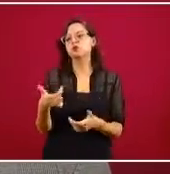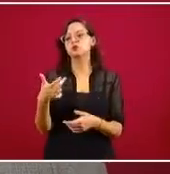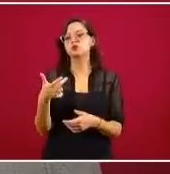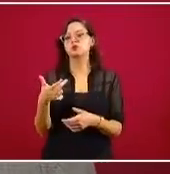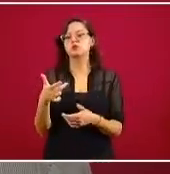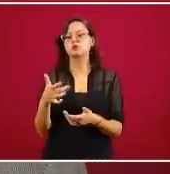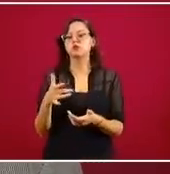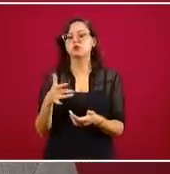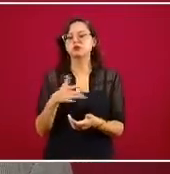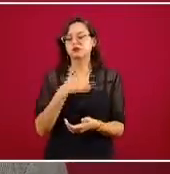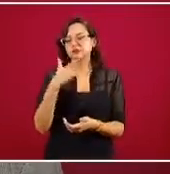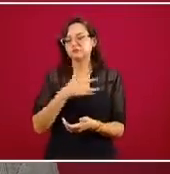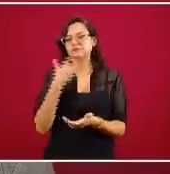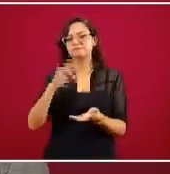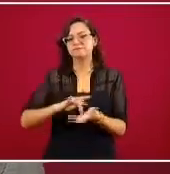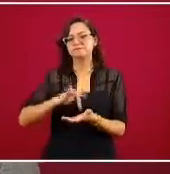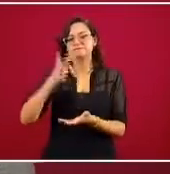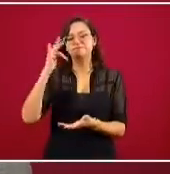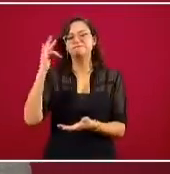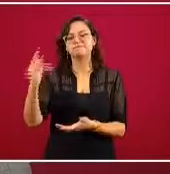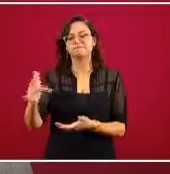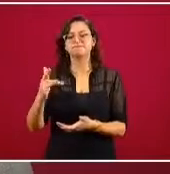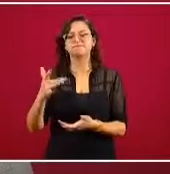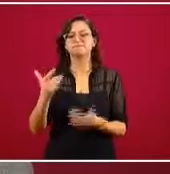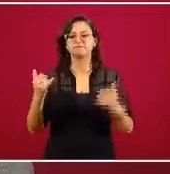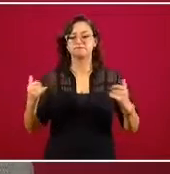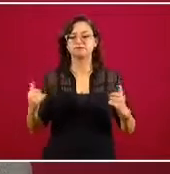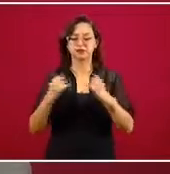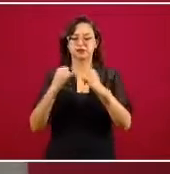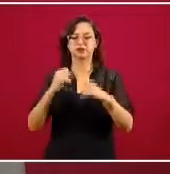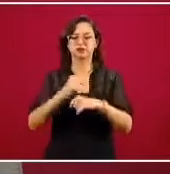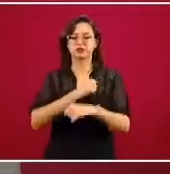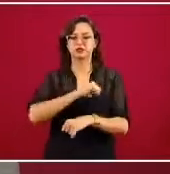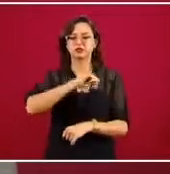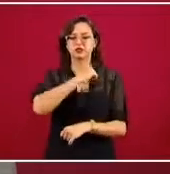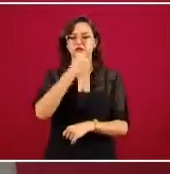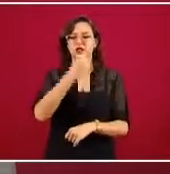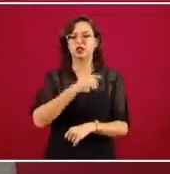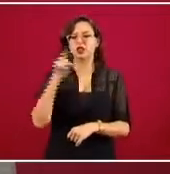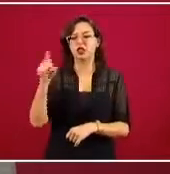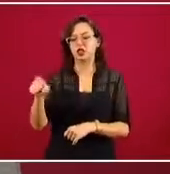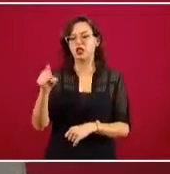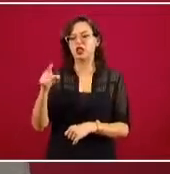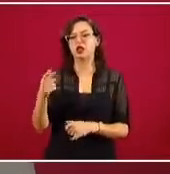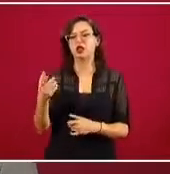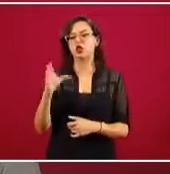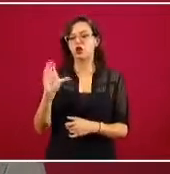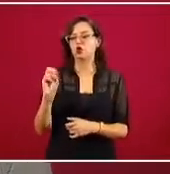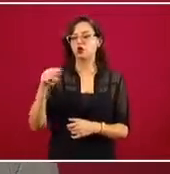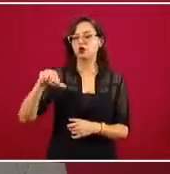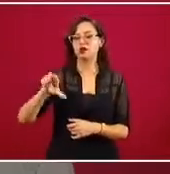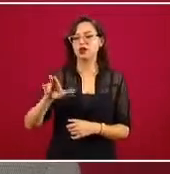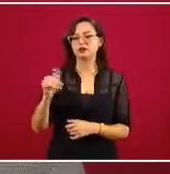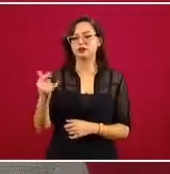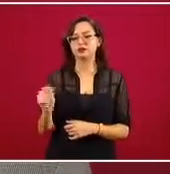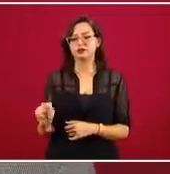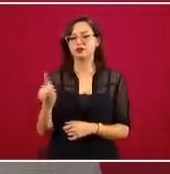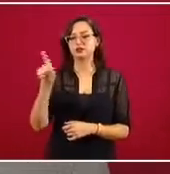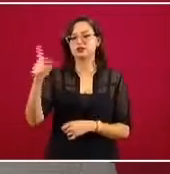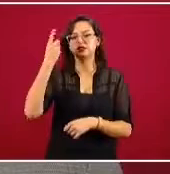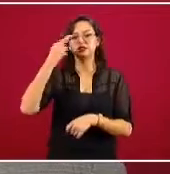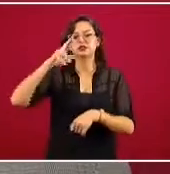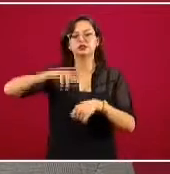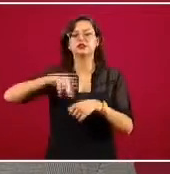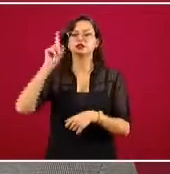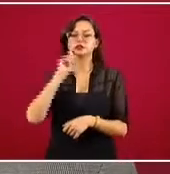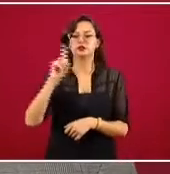aquí quiero empezar con un agradecimiento a nombre institucional al Consejo Nacional de Ciencia y Tecnología, en particular a su